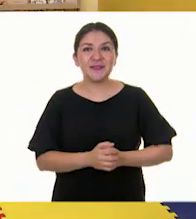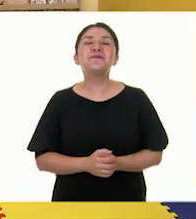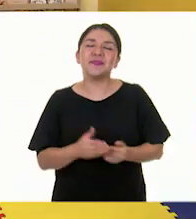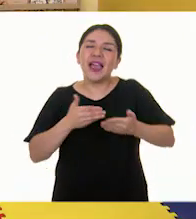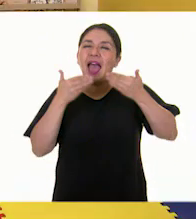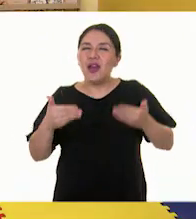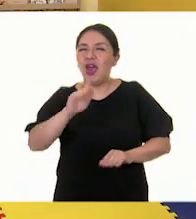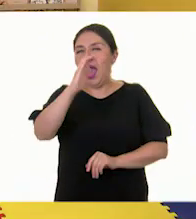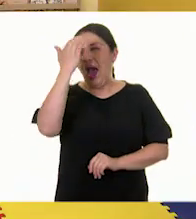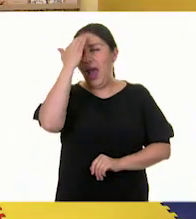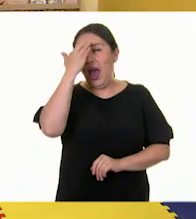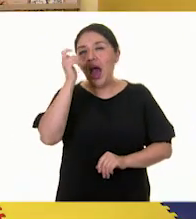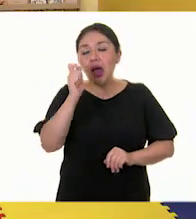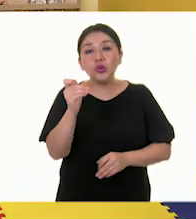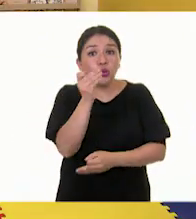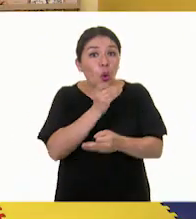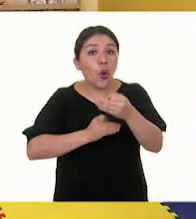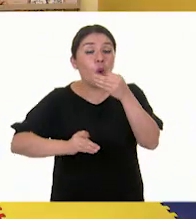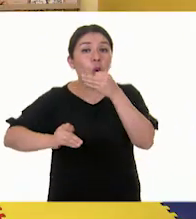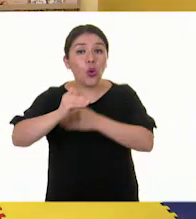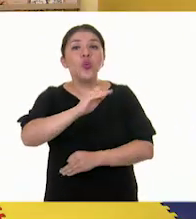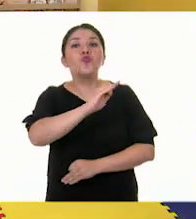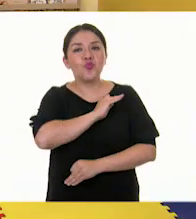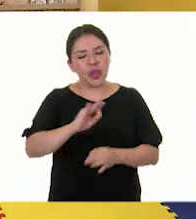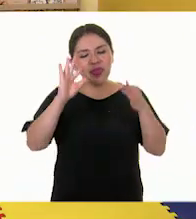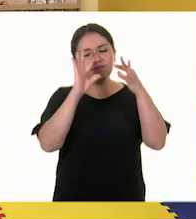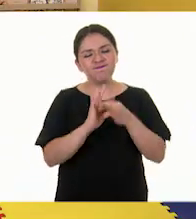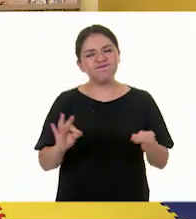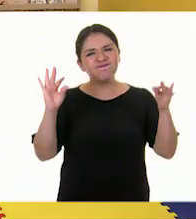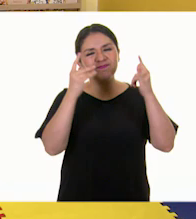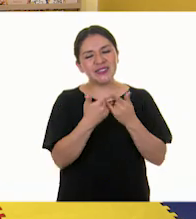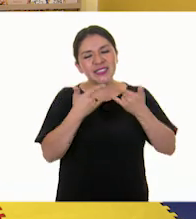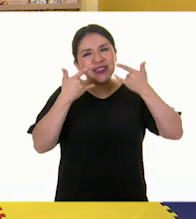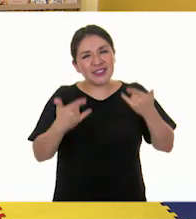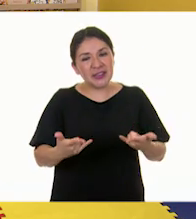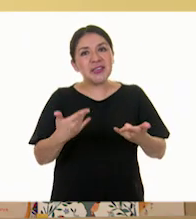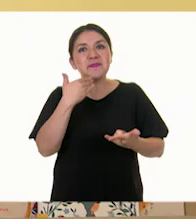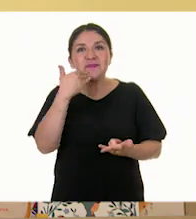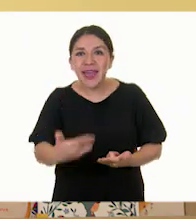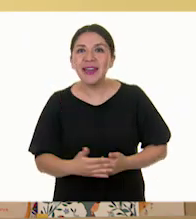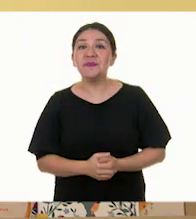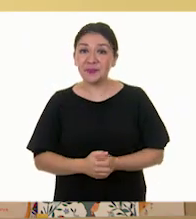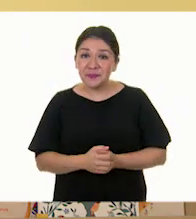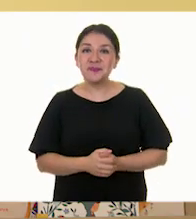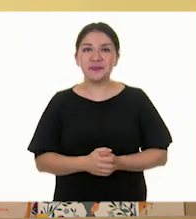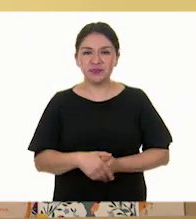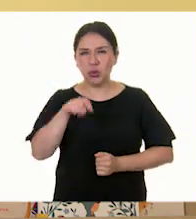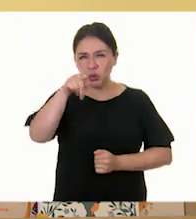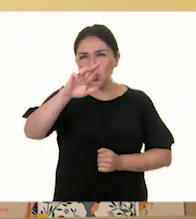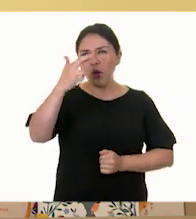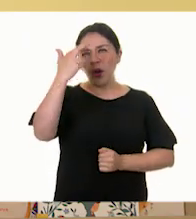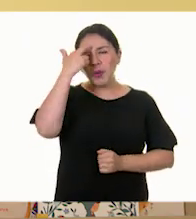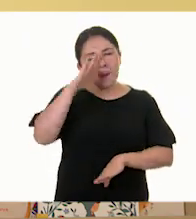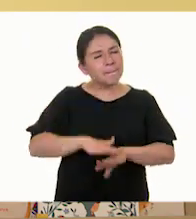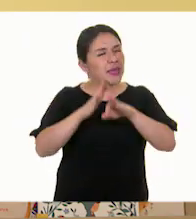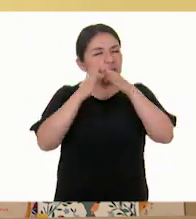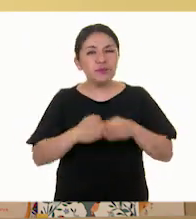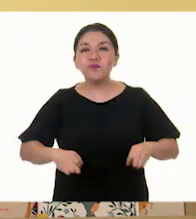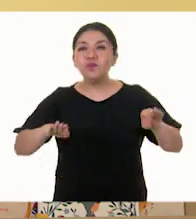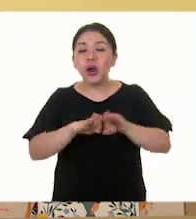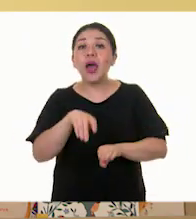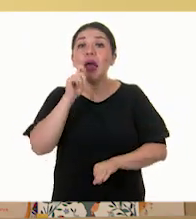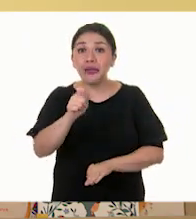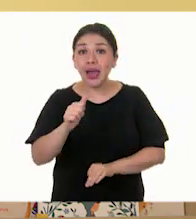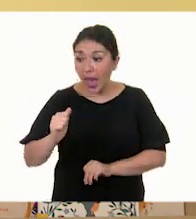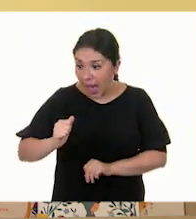Ahora ya sabemos que todas y todos podemos ser buenas narradoras y narradores. Así es. Recuerden que lo más importante